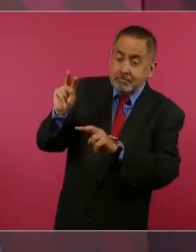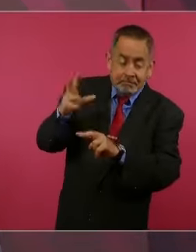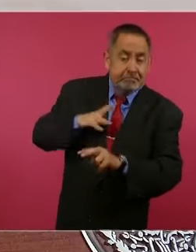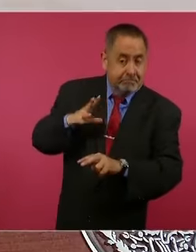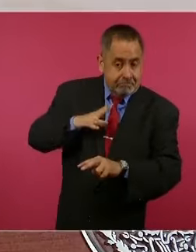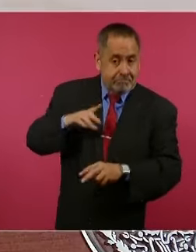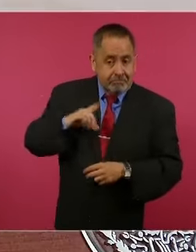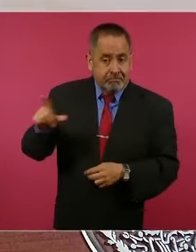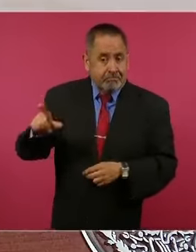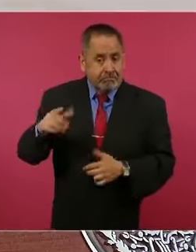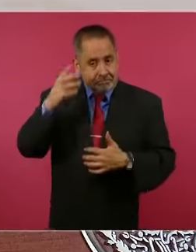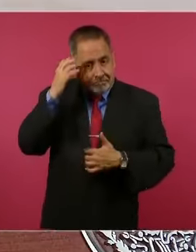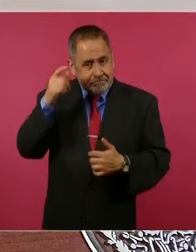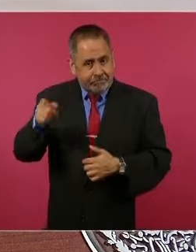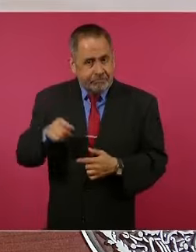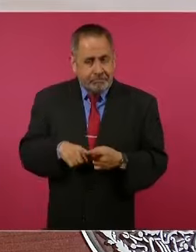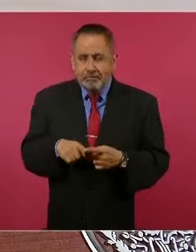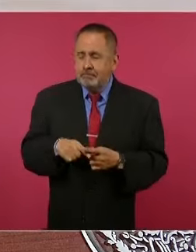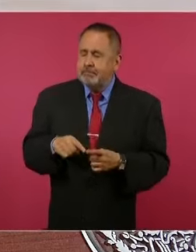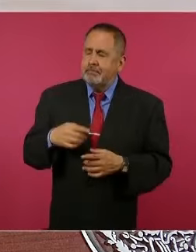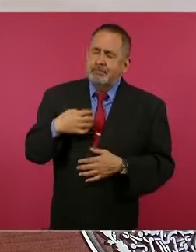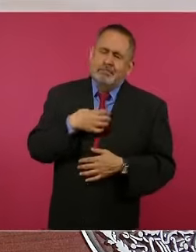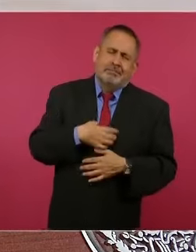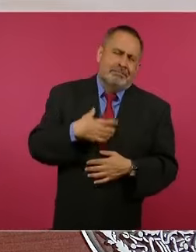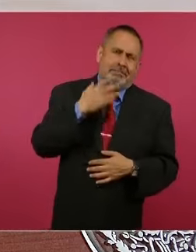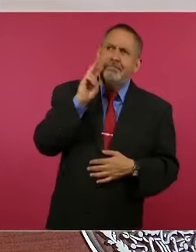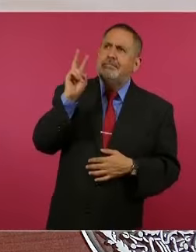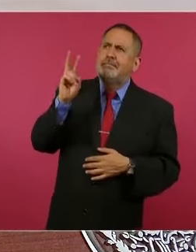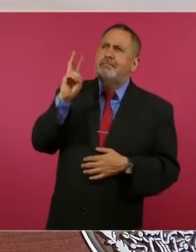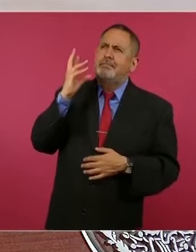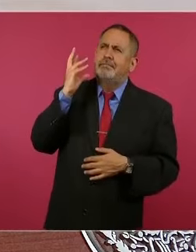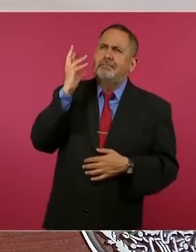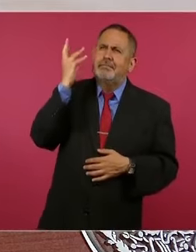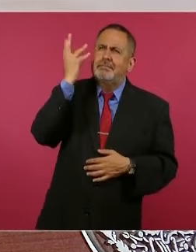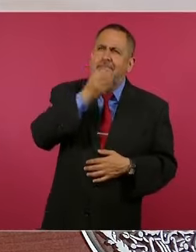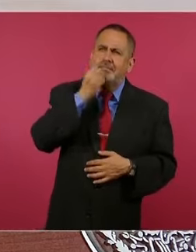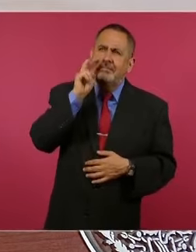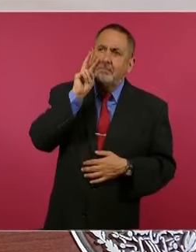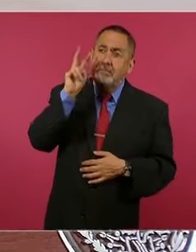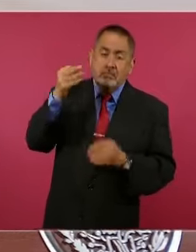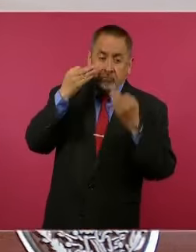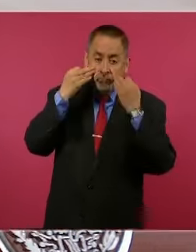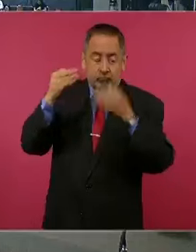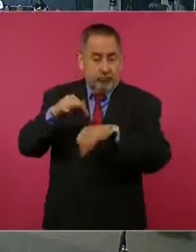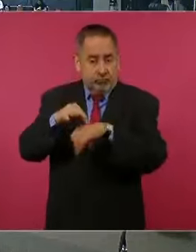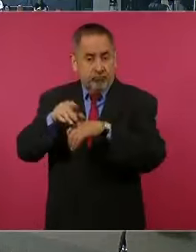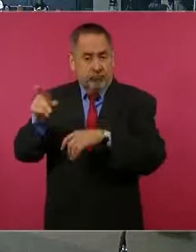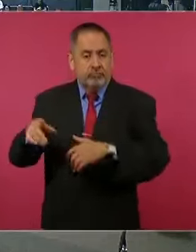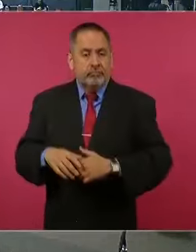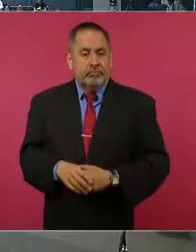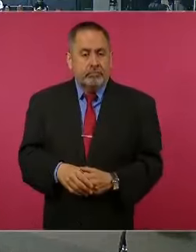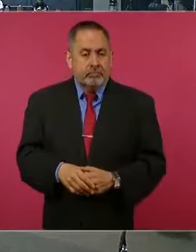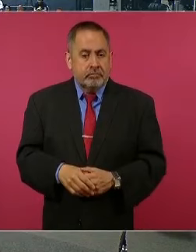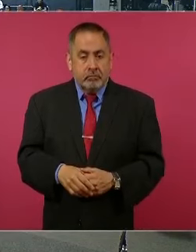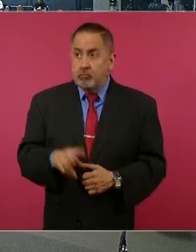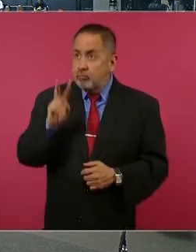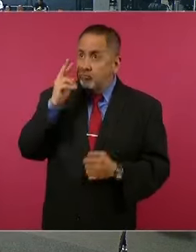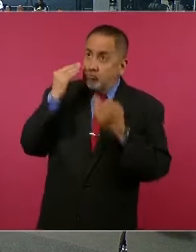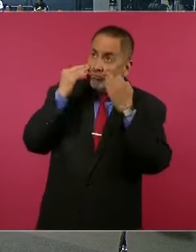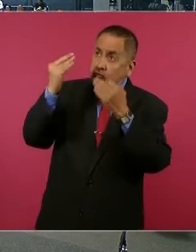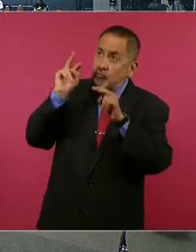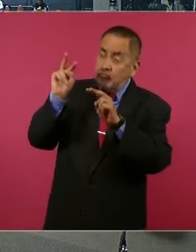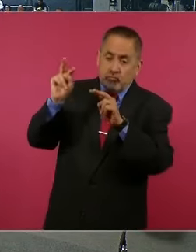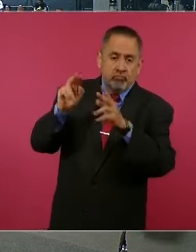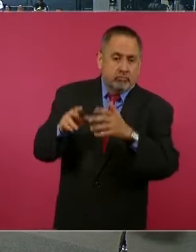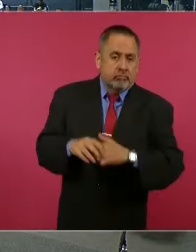llegan tengo esa dicha de poderlos ver